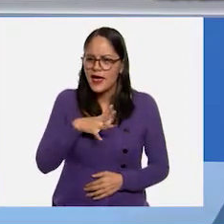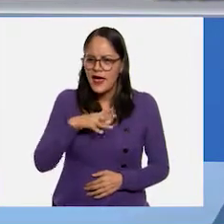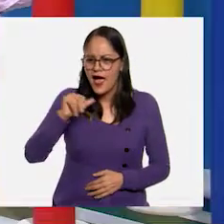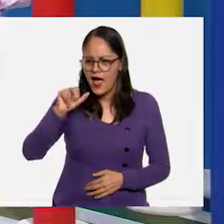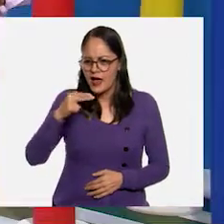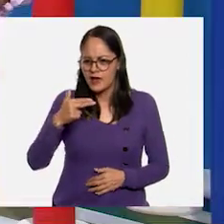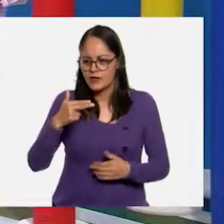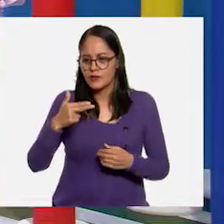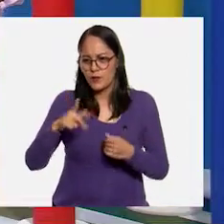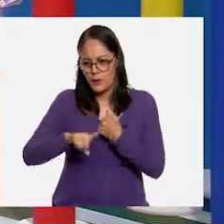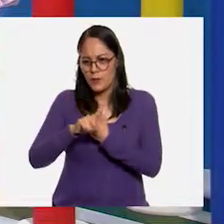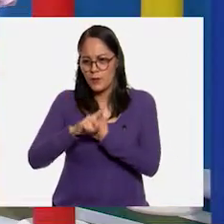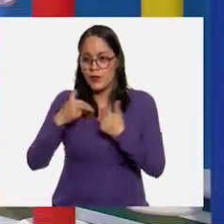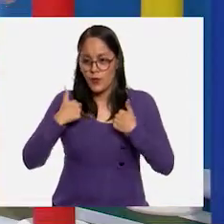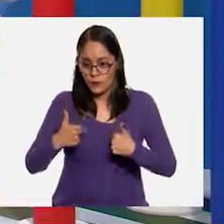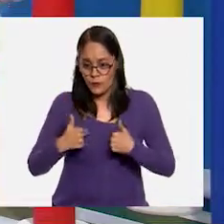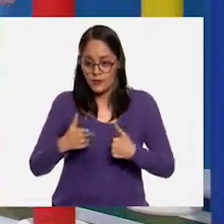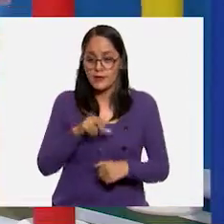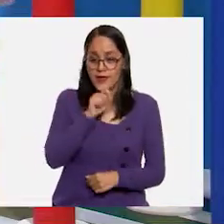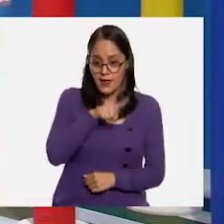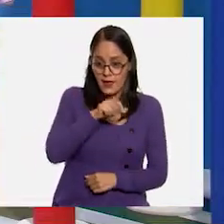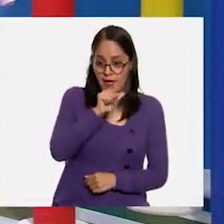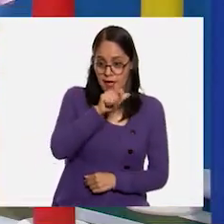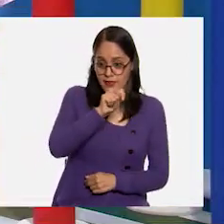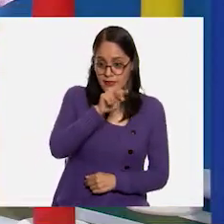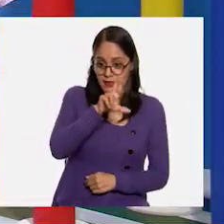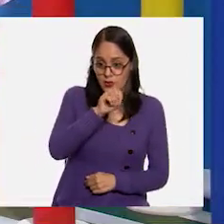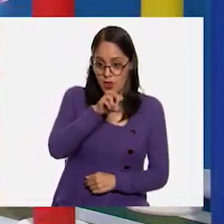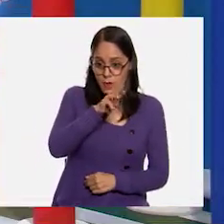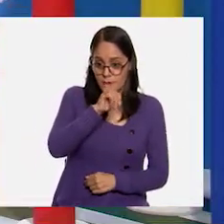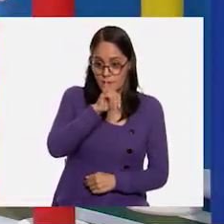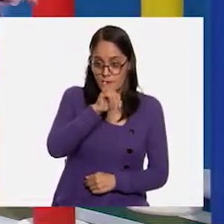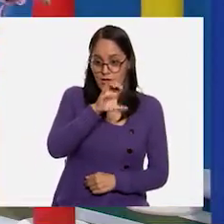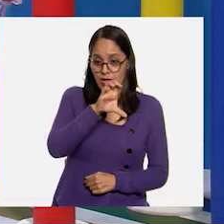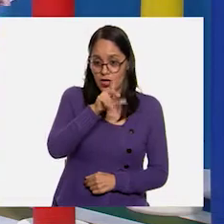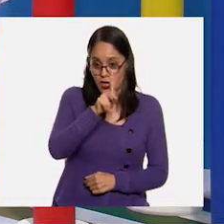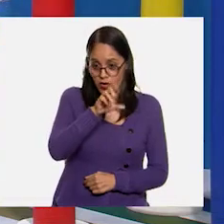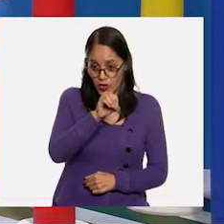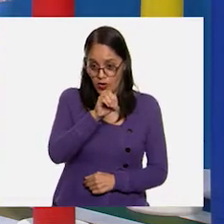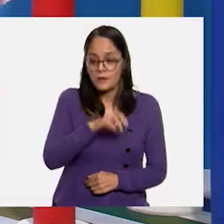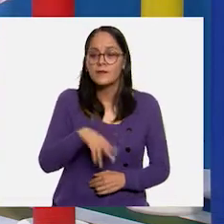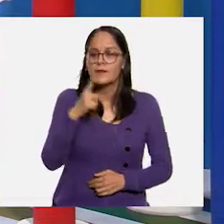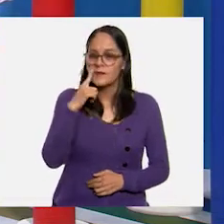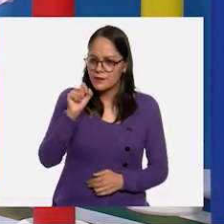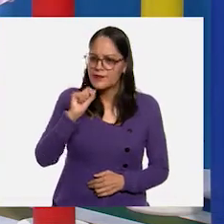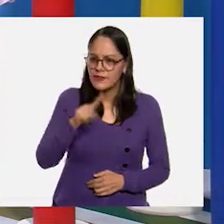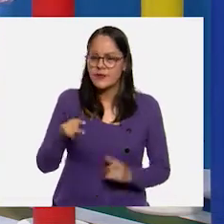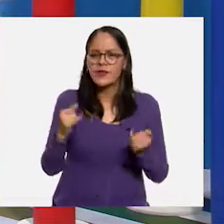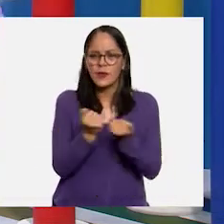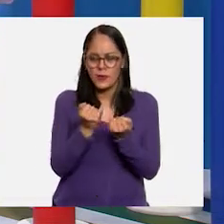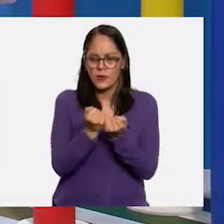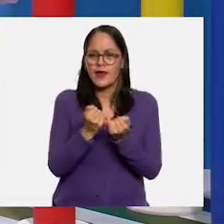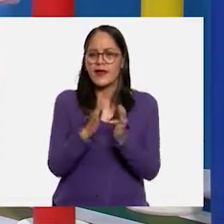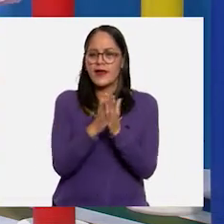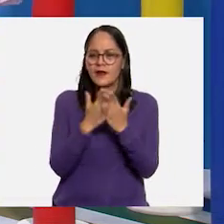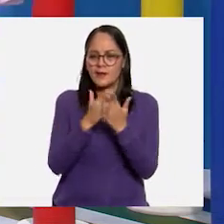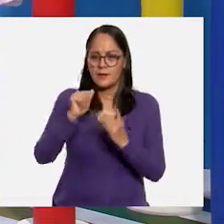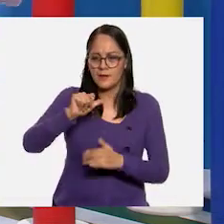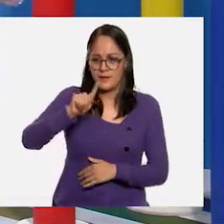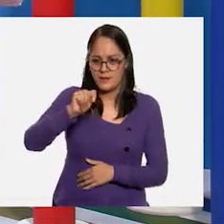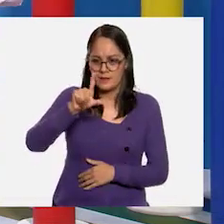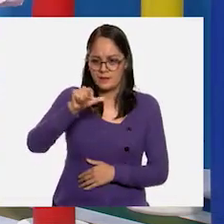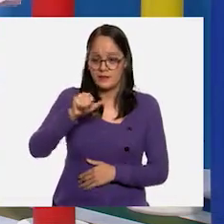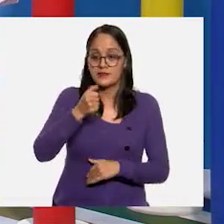antrópico? Sí, ahí también los podemos consultar. O en los atlas estatales donde se pueden observar con